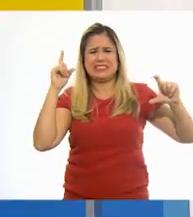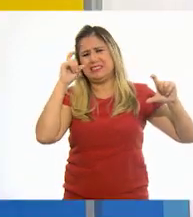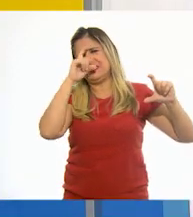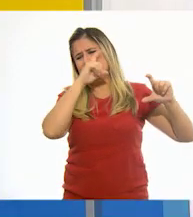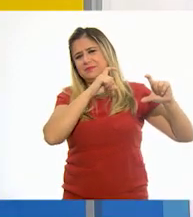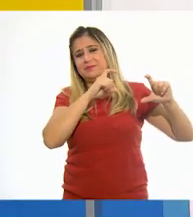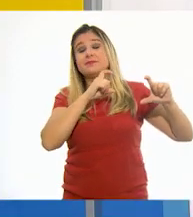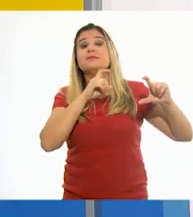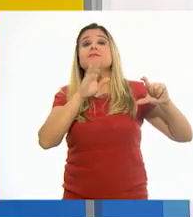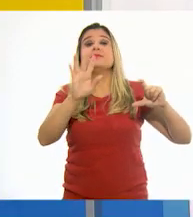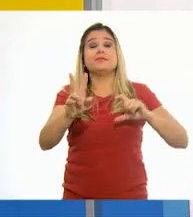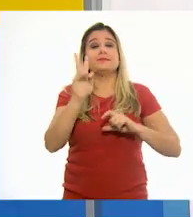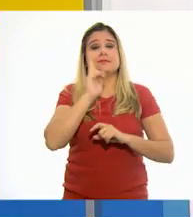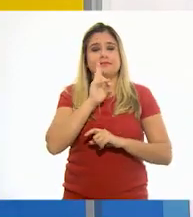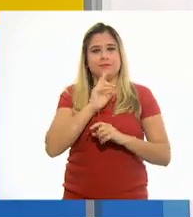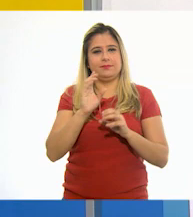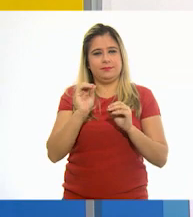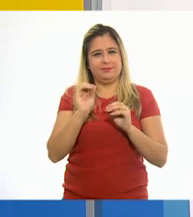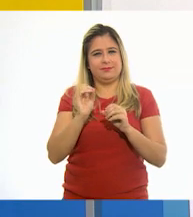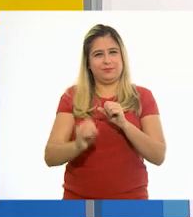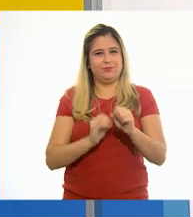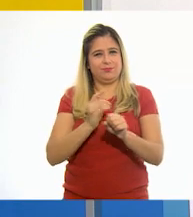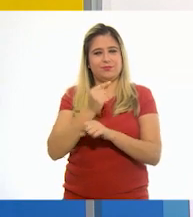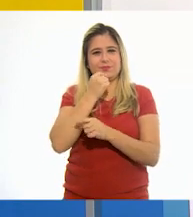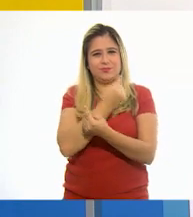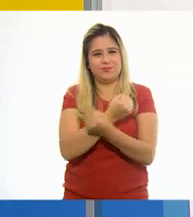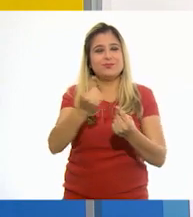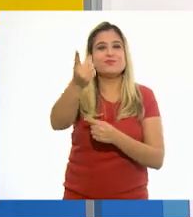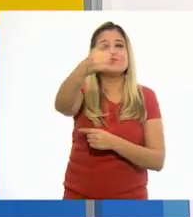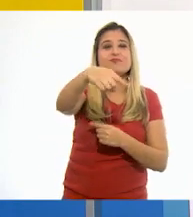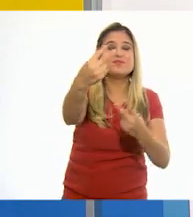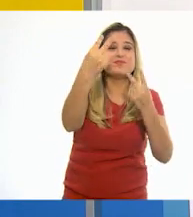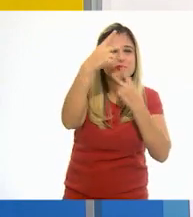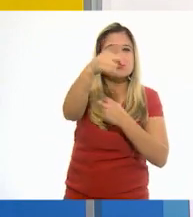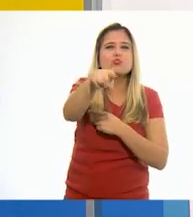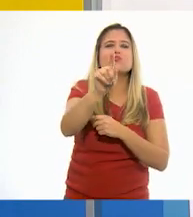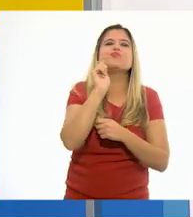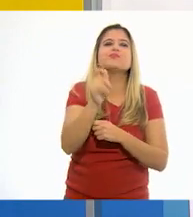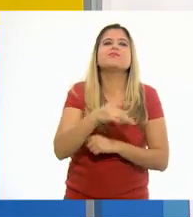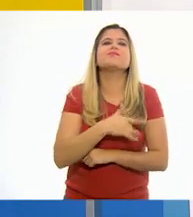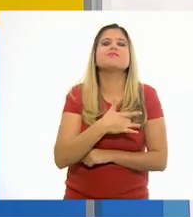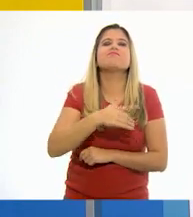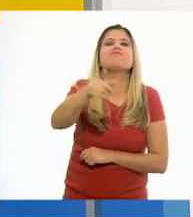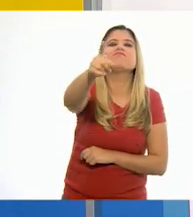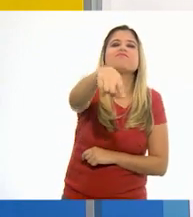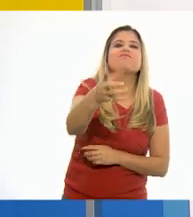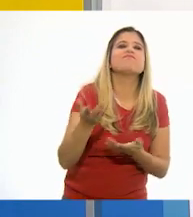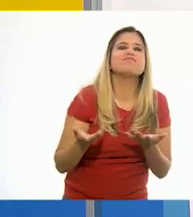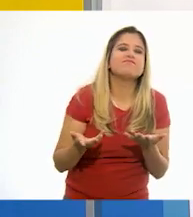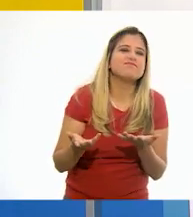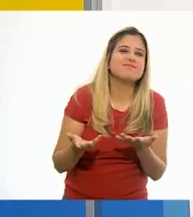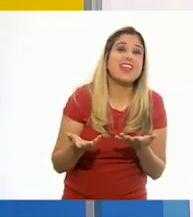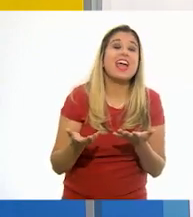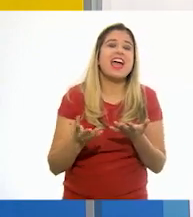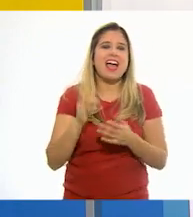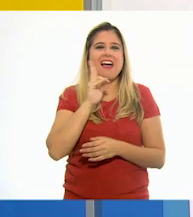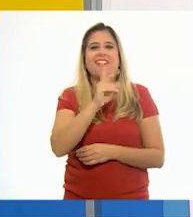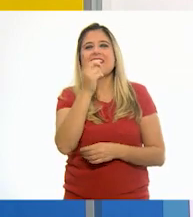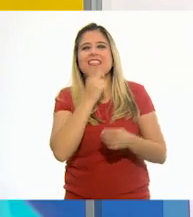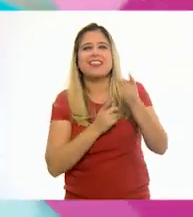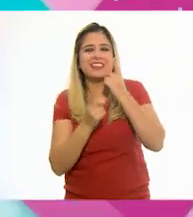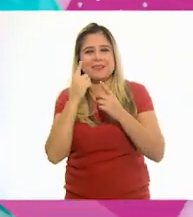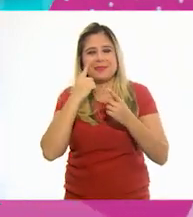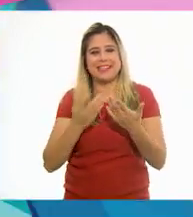¿Les parece si damos otra oportunidad a las niñas y niños que nos ven desde sus casas? Sí. A ver, vamos a ver qué es lo que nos dicen. Muy